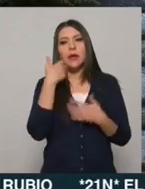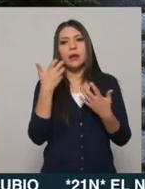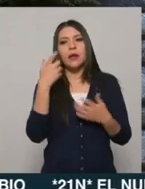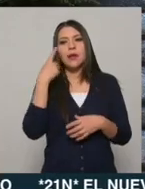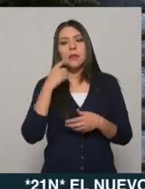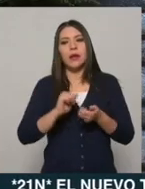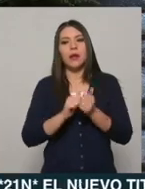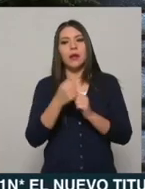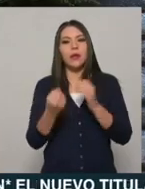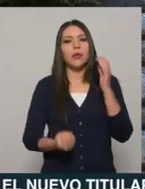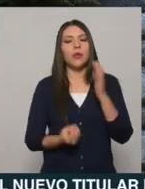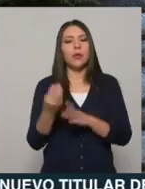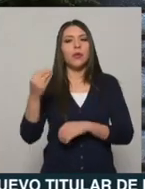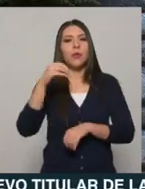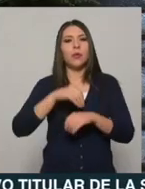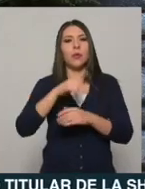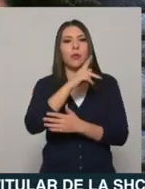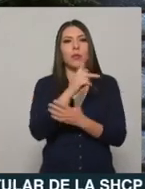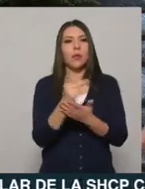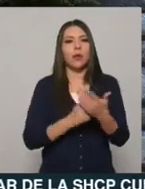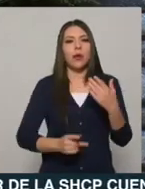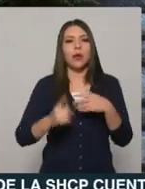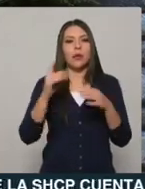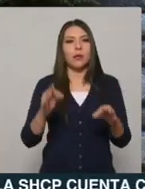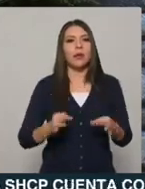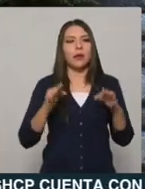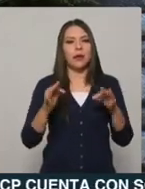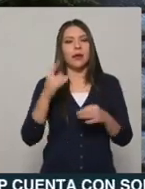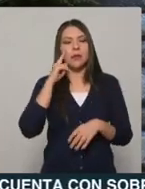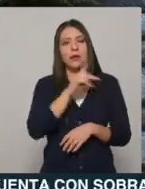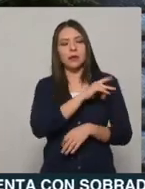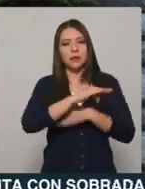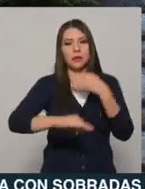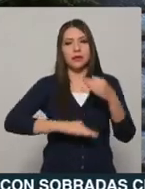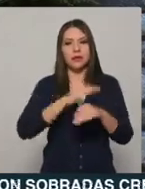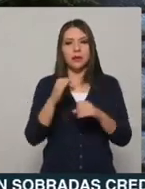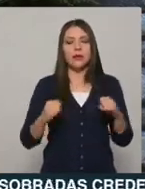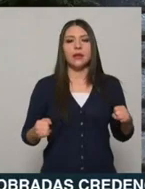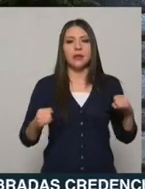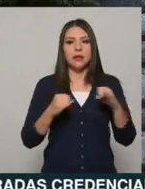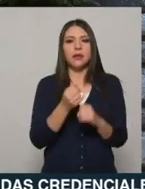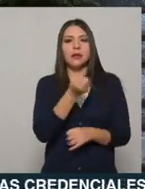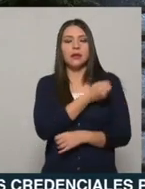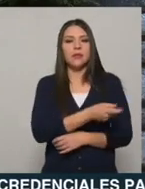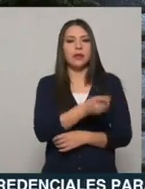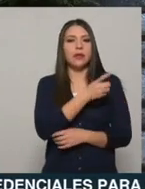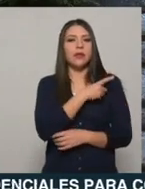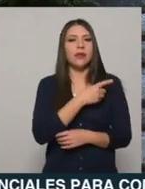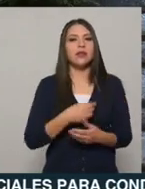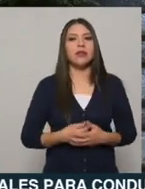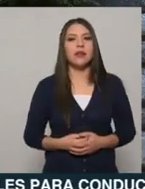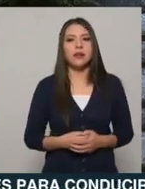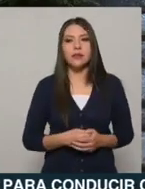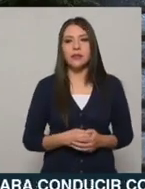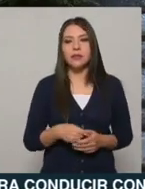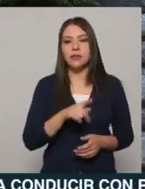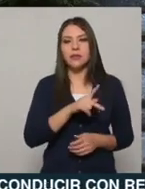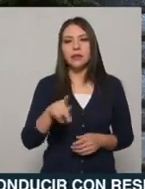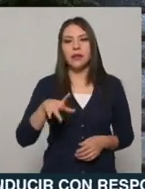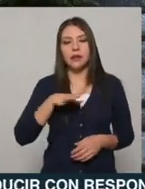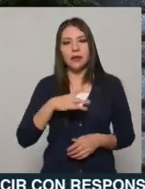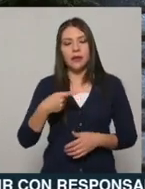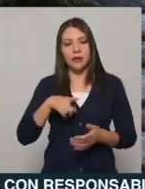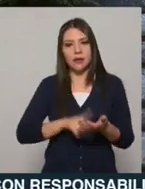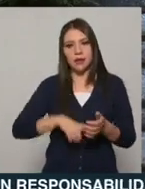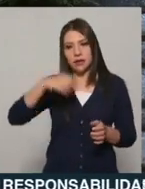hacer ya un programa nacional formal para que se incluyan a todas las instituciones de salud y se pueda hacer una realidad, ¿no? Sí hay algunas experiencias,